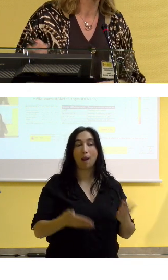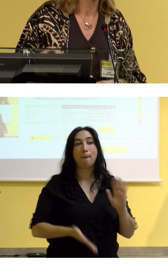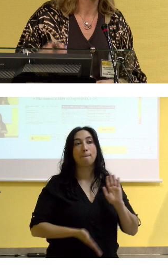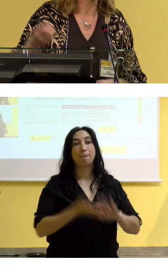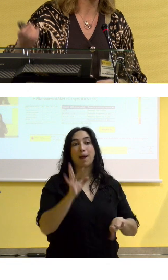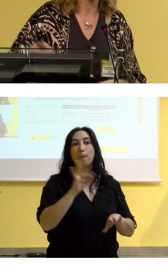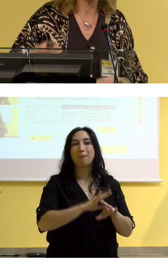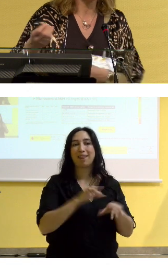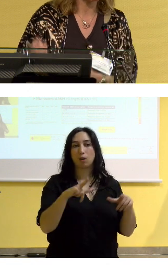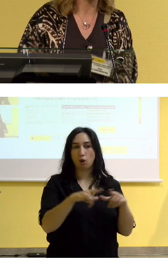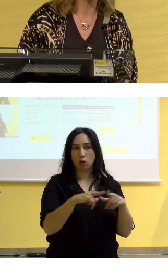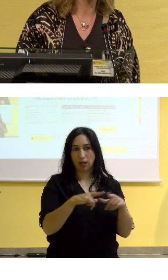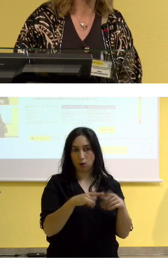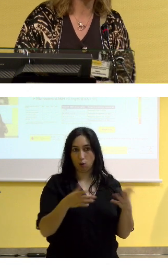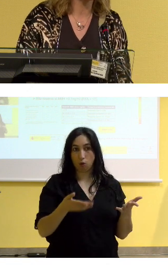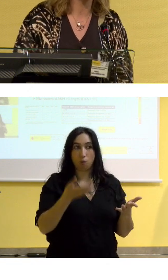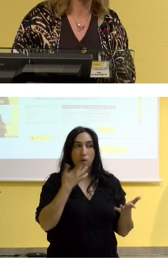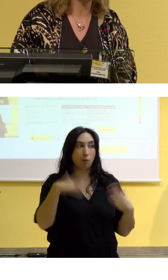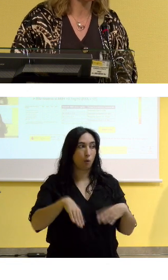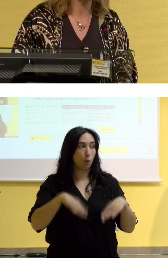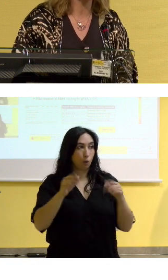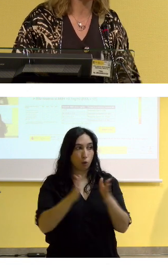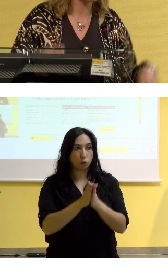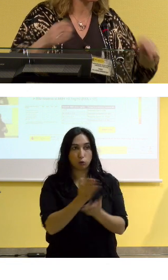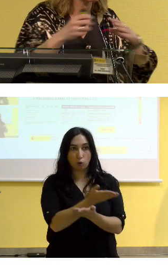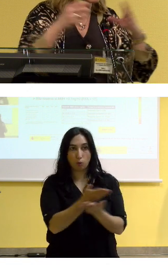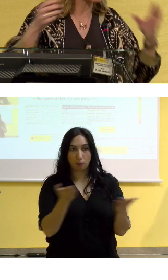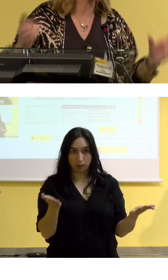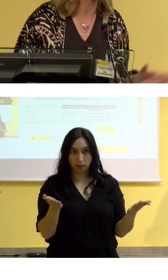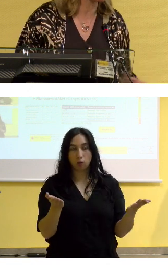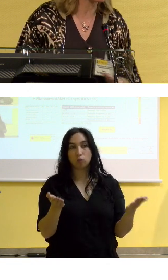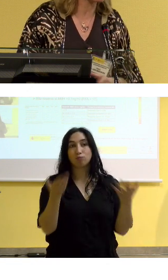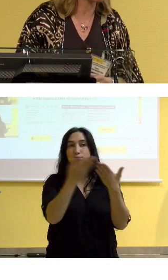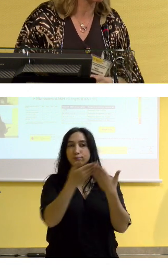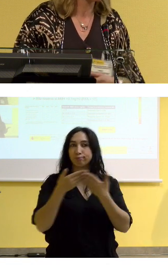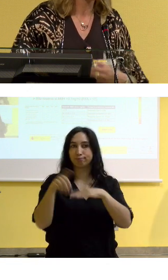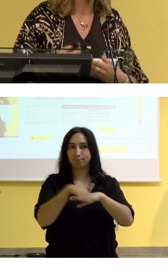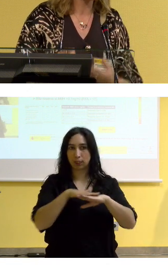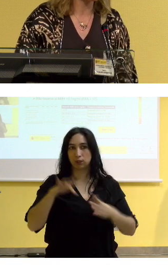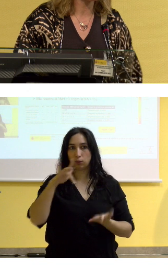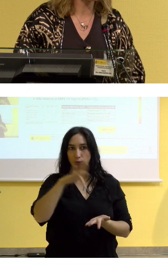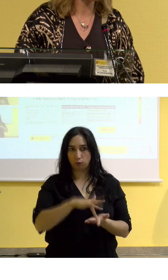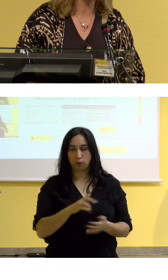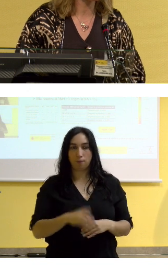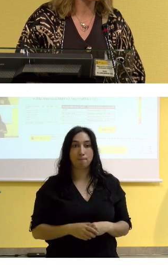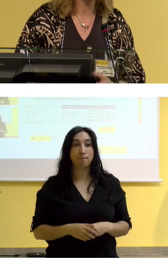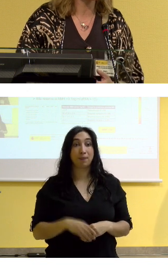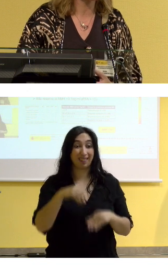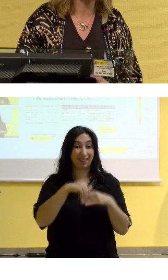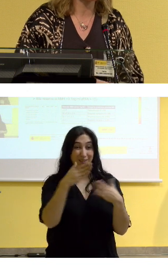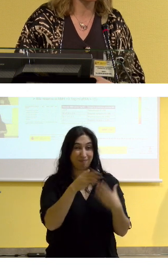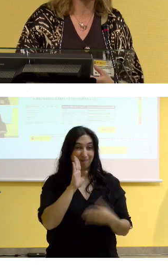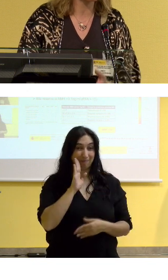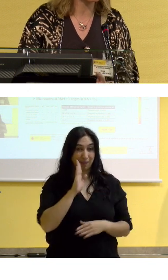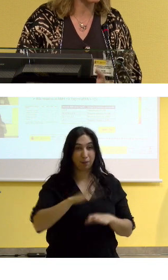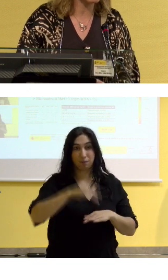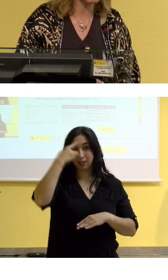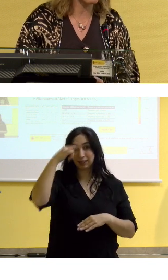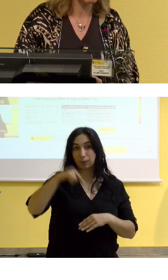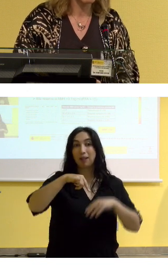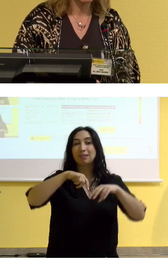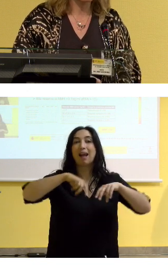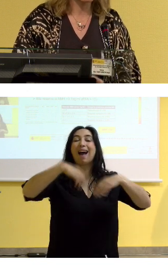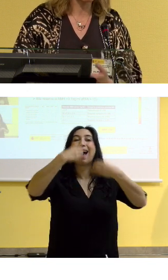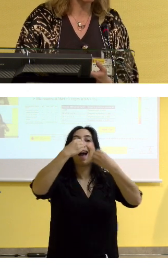ginecólogo. Un ginecólogo, aquí en Burgos nuestros compañeros nos hacen el estudio básico, pues dentro de ese estudio que sepáis que hay una